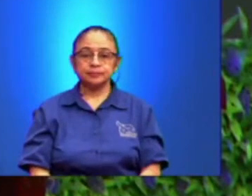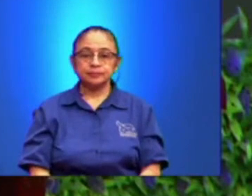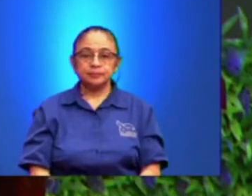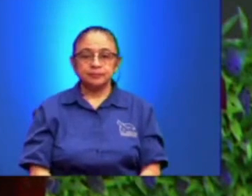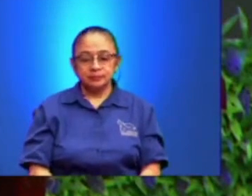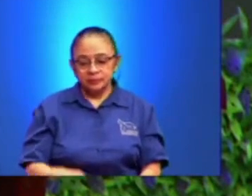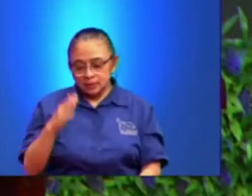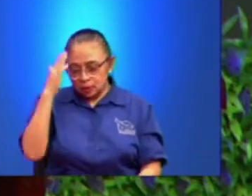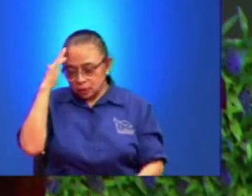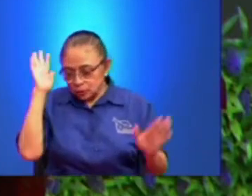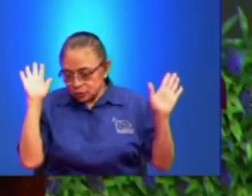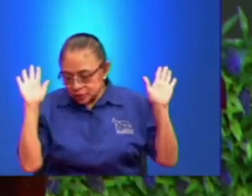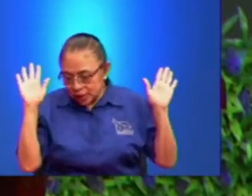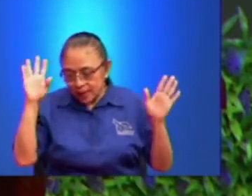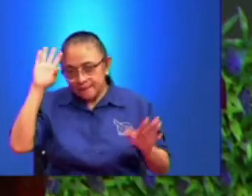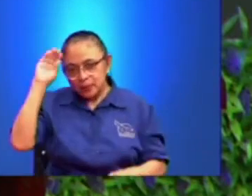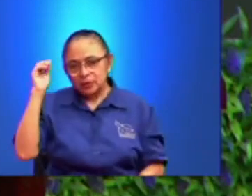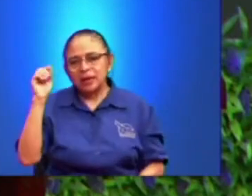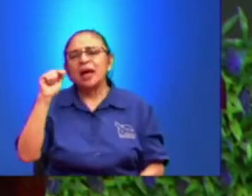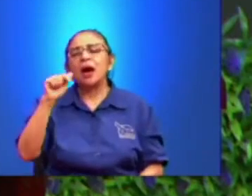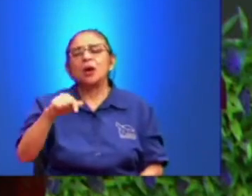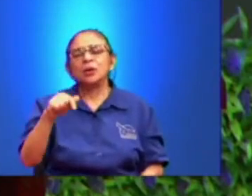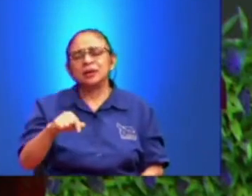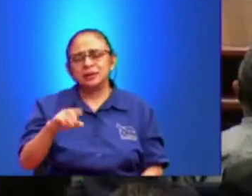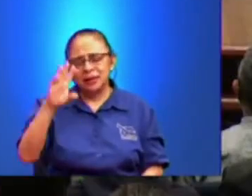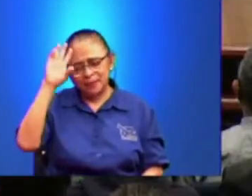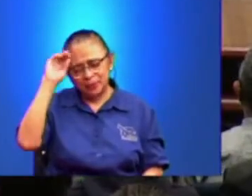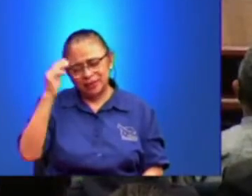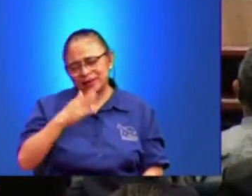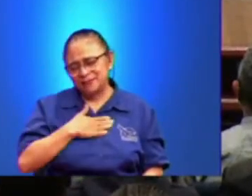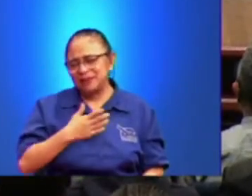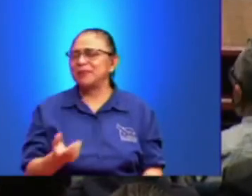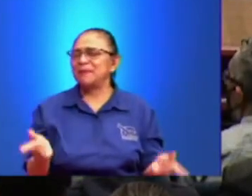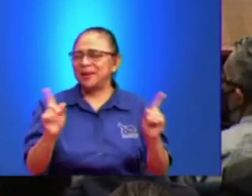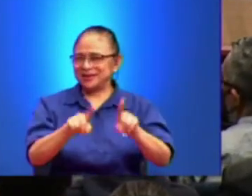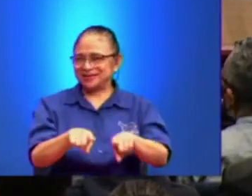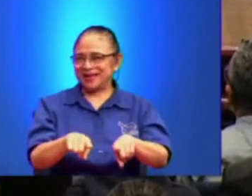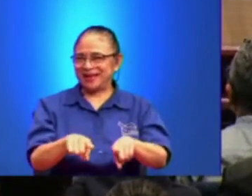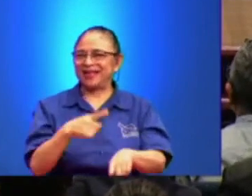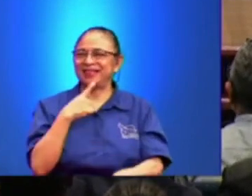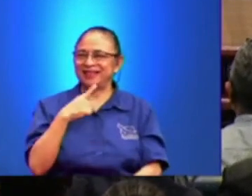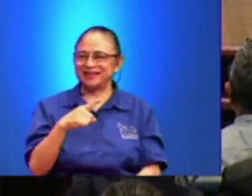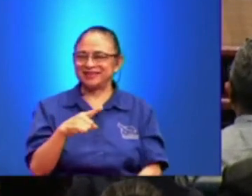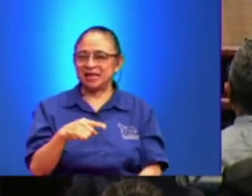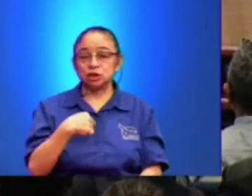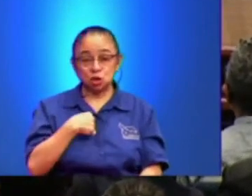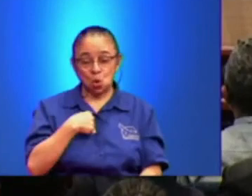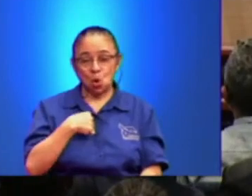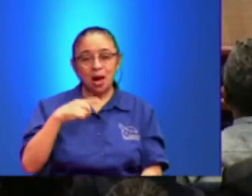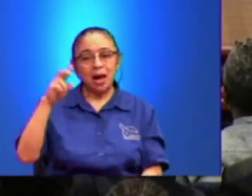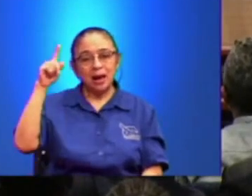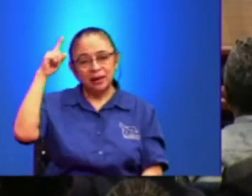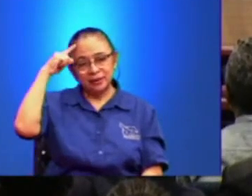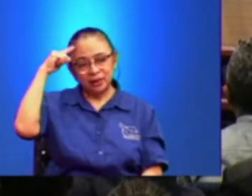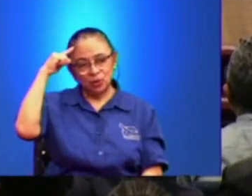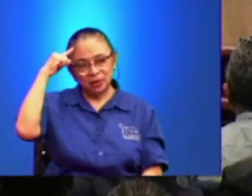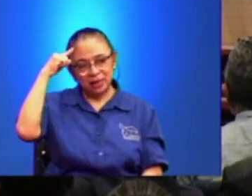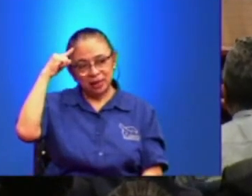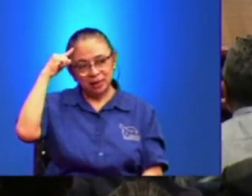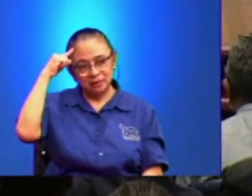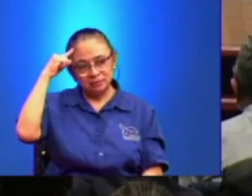yo sé porque ahorita señor porque me pasa estas cosas mente ahorita me recordé esa película en los